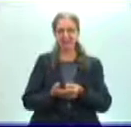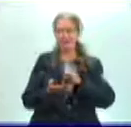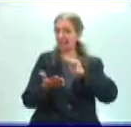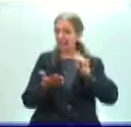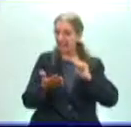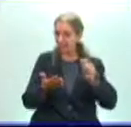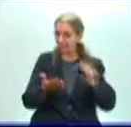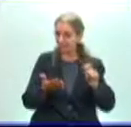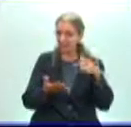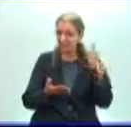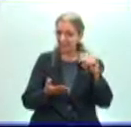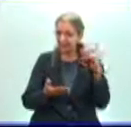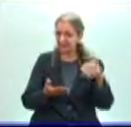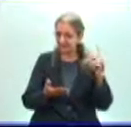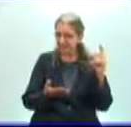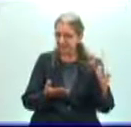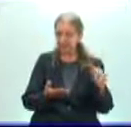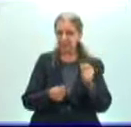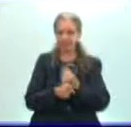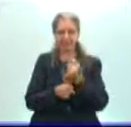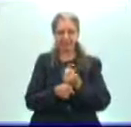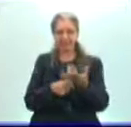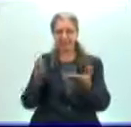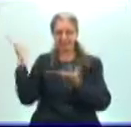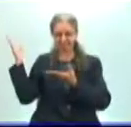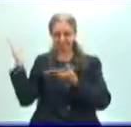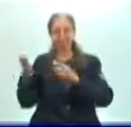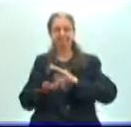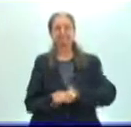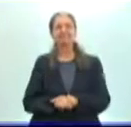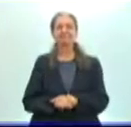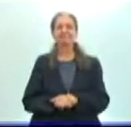qué ejercicios debes trabajar.